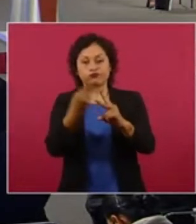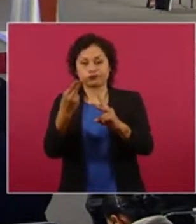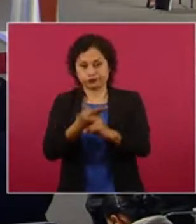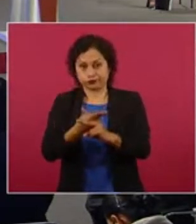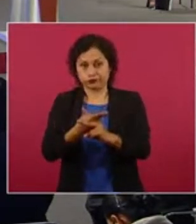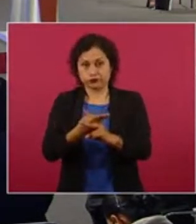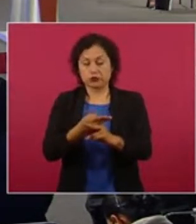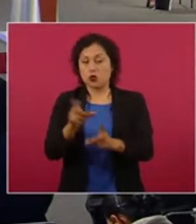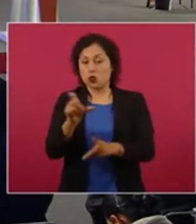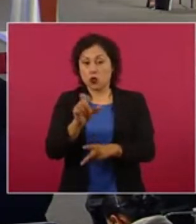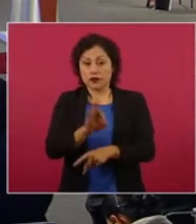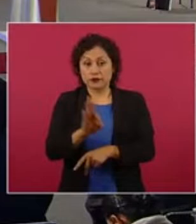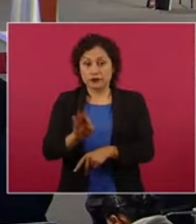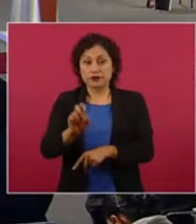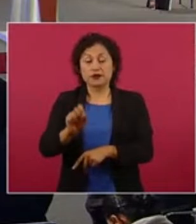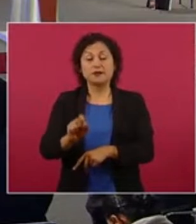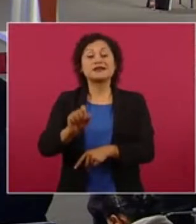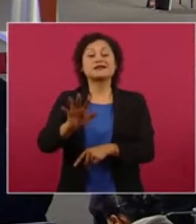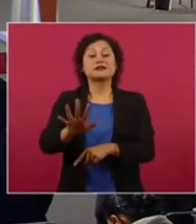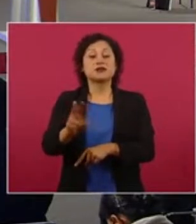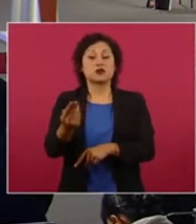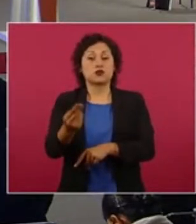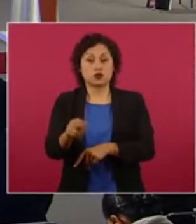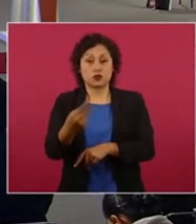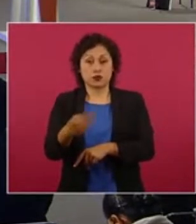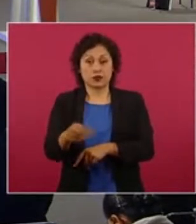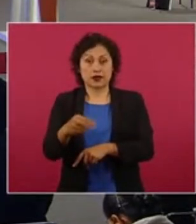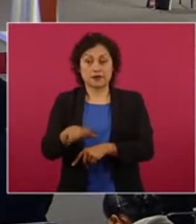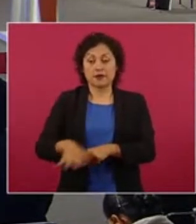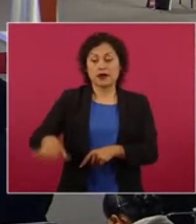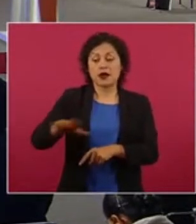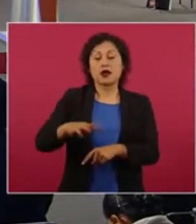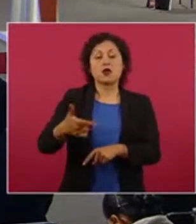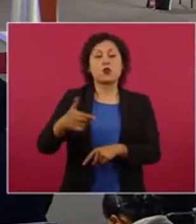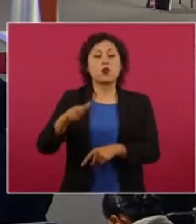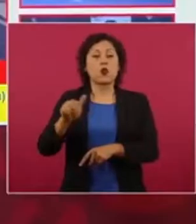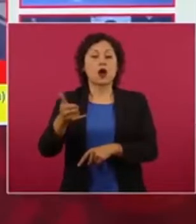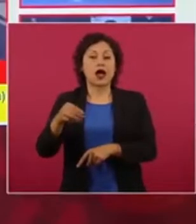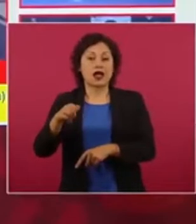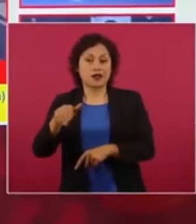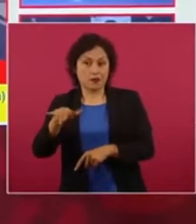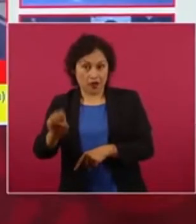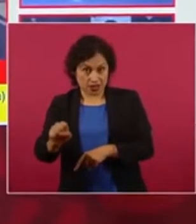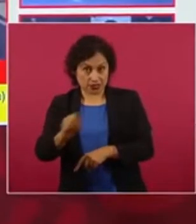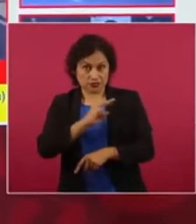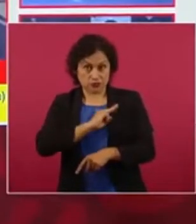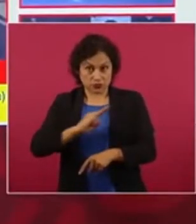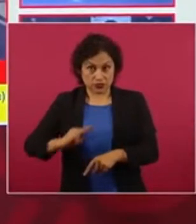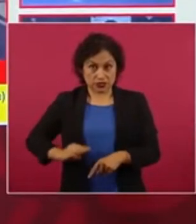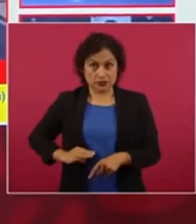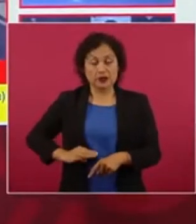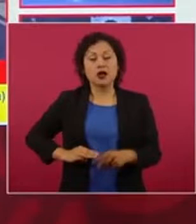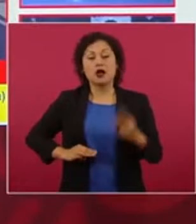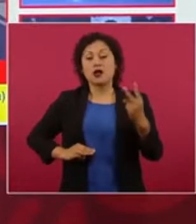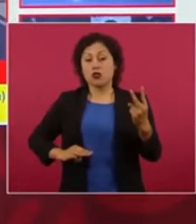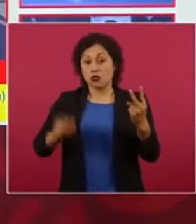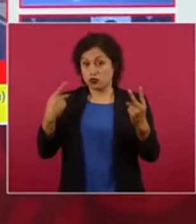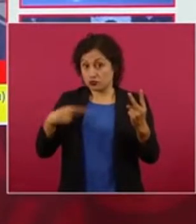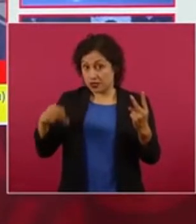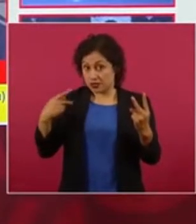el 25 de noviembre en el Palacio Municipal de Guaymas, donde fueron privadas de la vida dos personas,